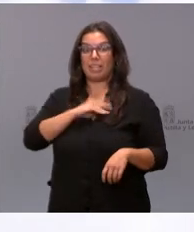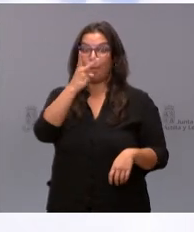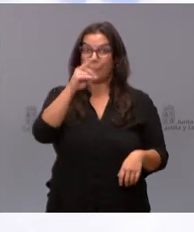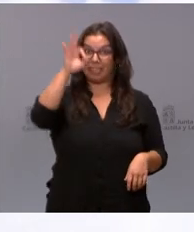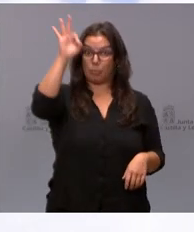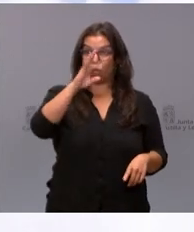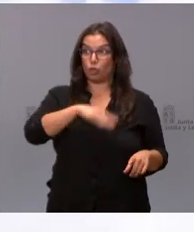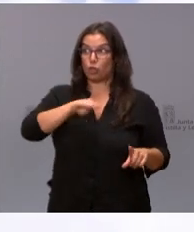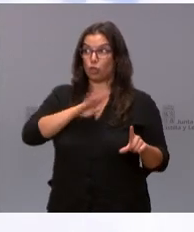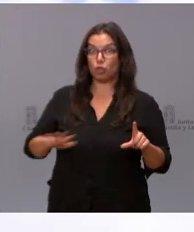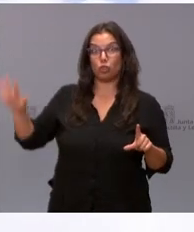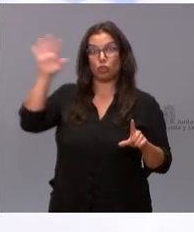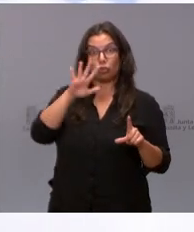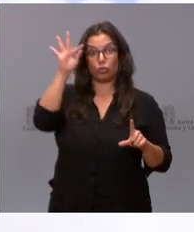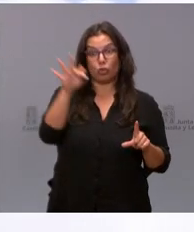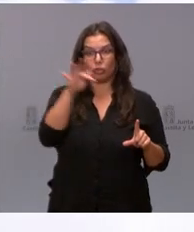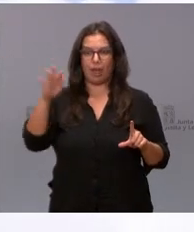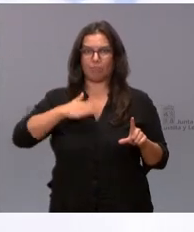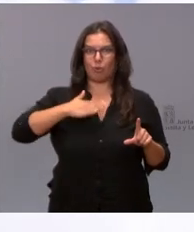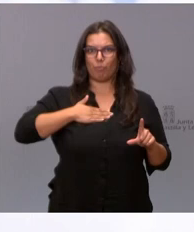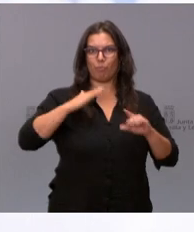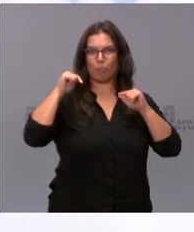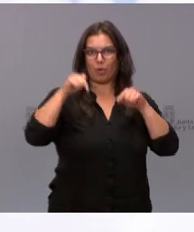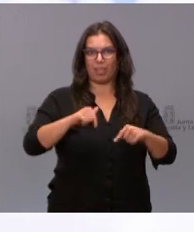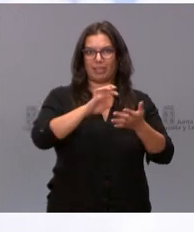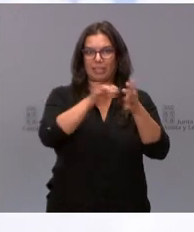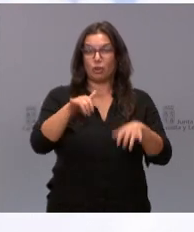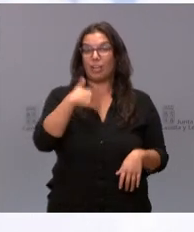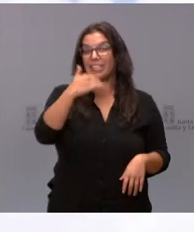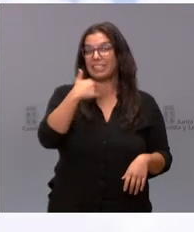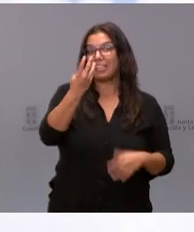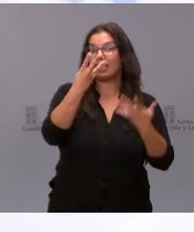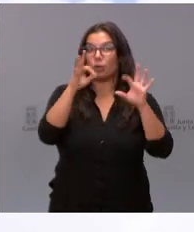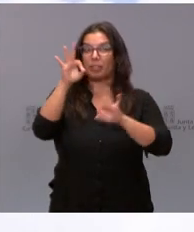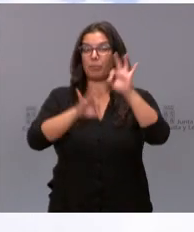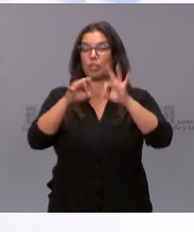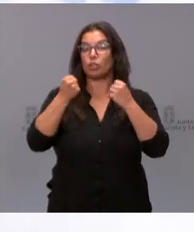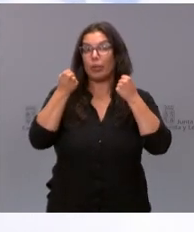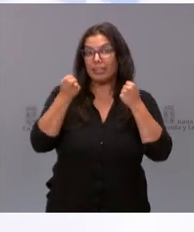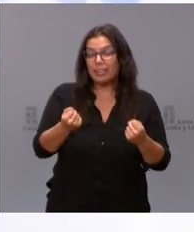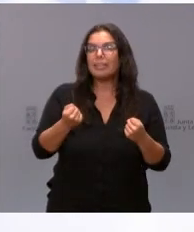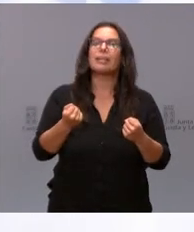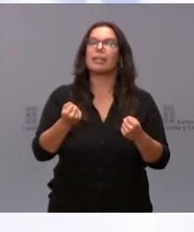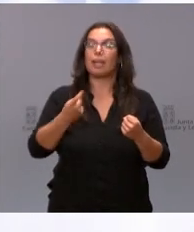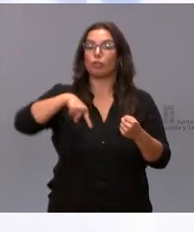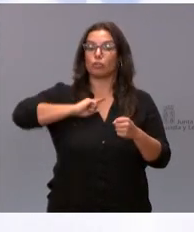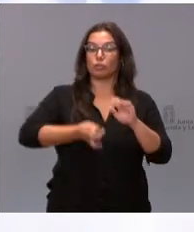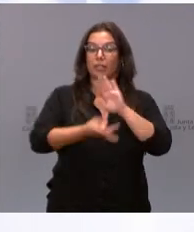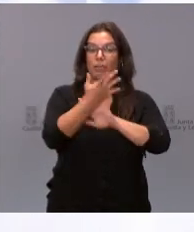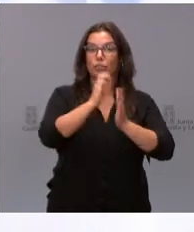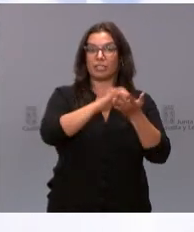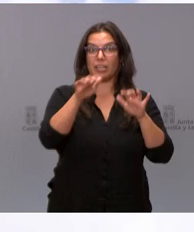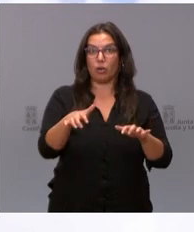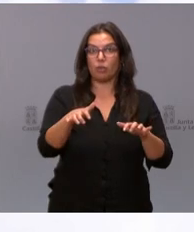ciento de la potencia instalada en españa y casi el 90 por ciento de la energía que generamos en castilla y león'